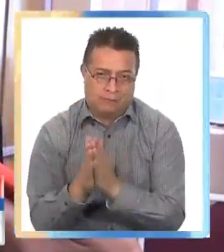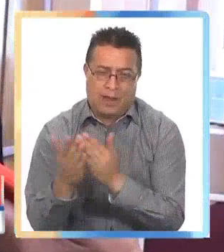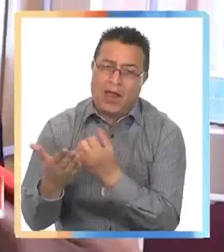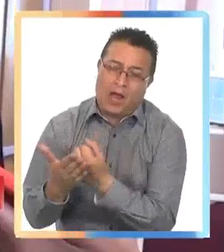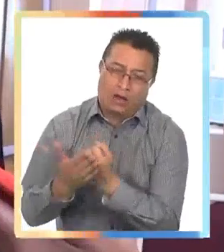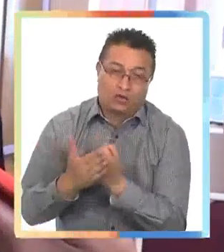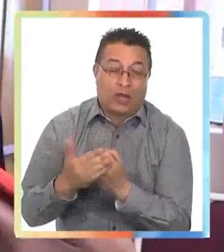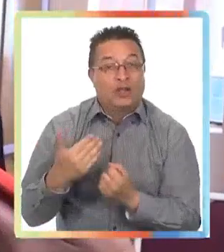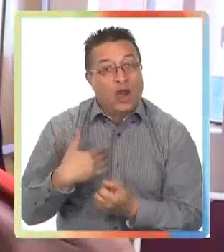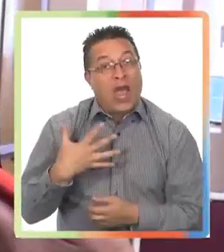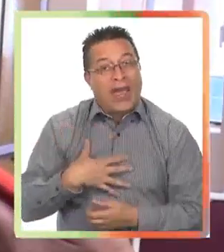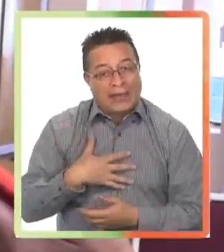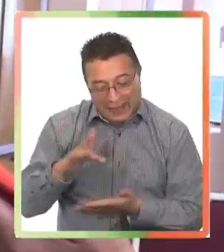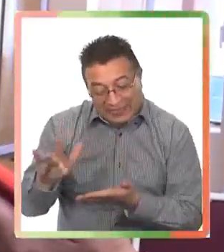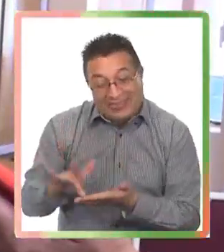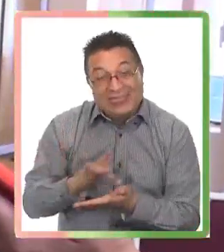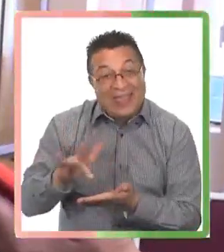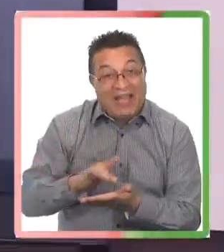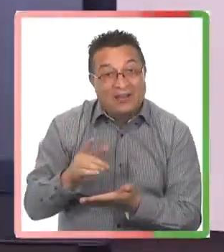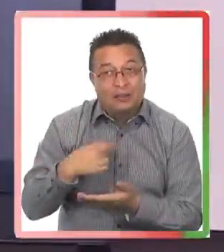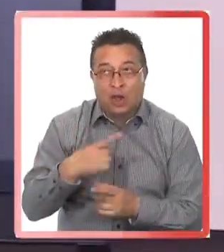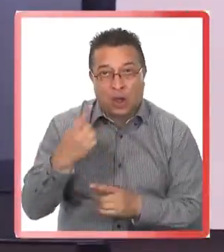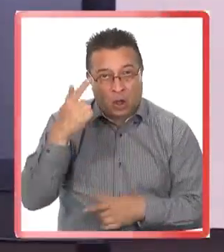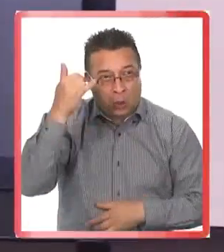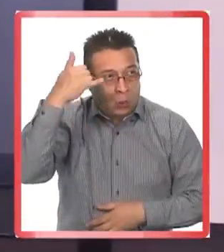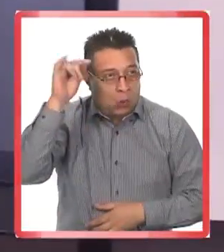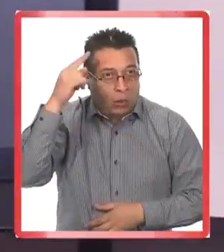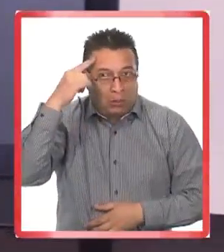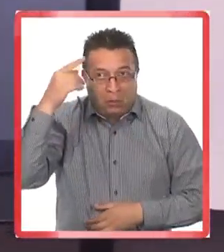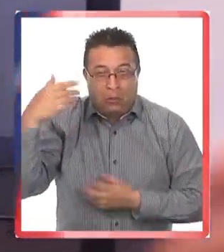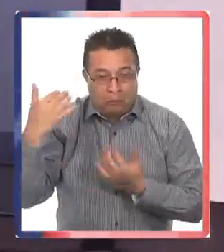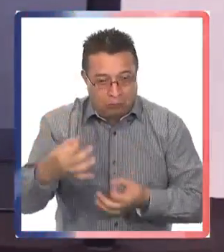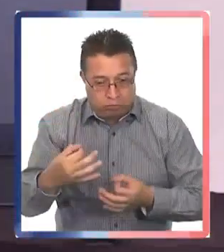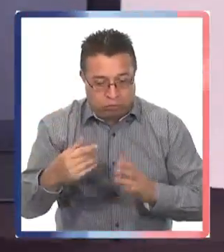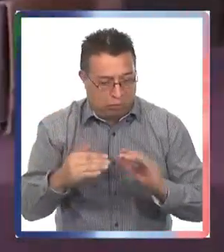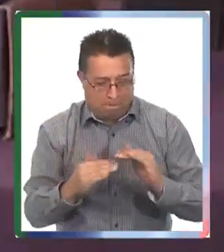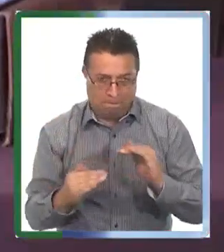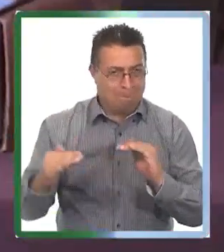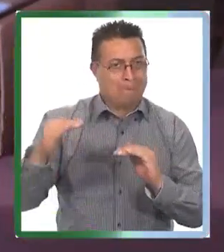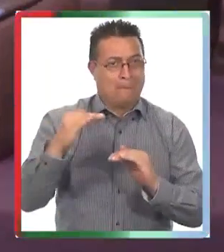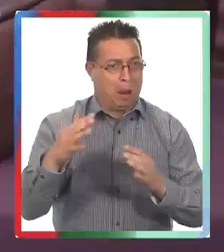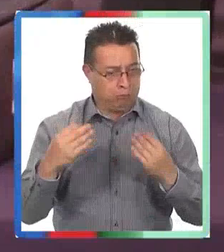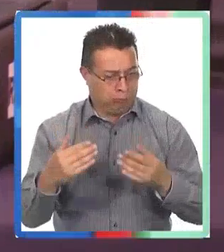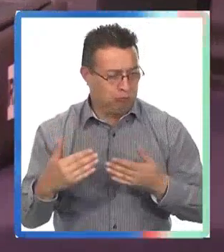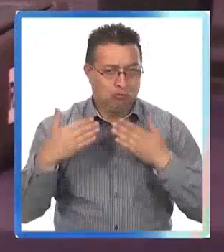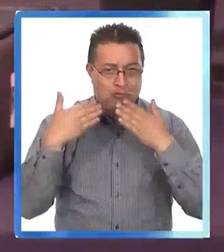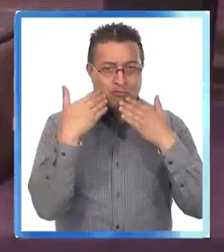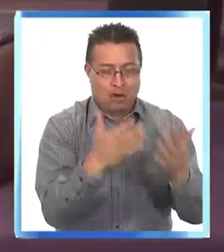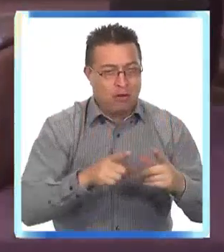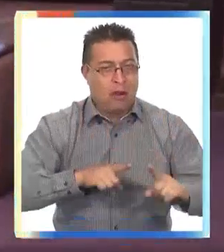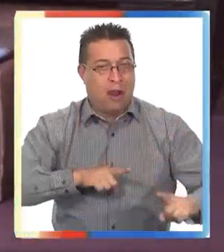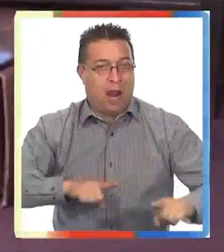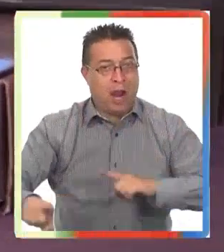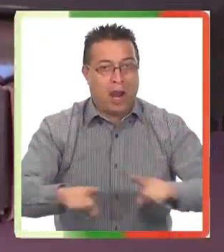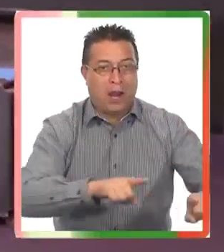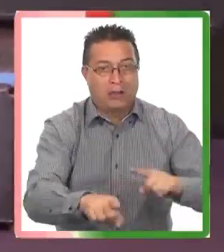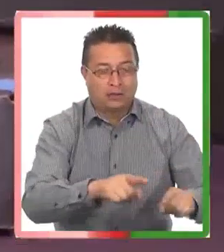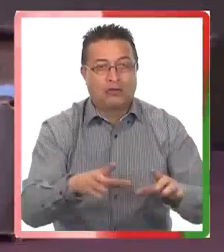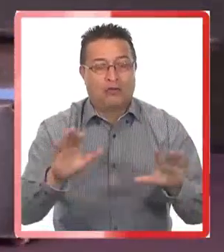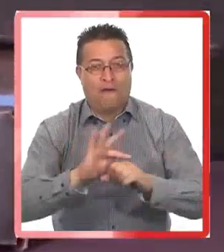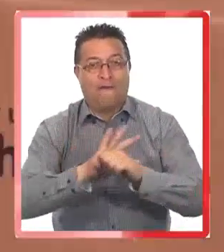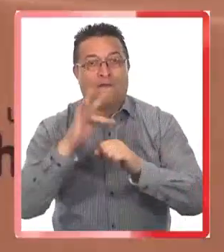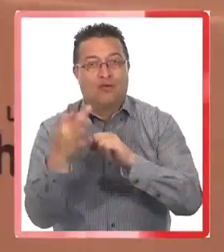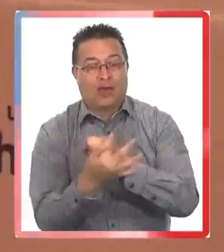ayudar, pero en realidad lo que yo quería eran tablets. Nunca pensé que el presidente, mediante su gestión a través